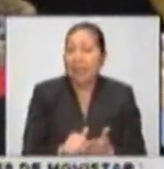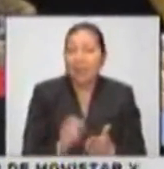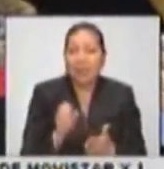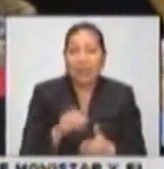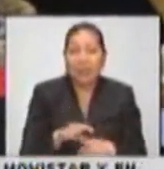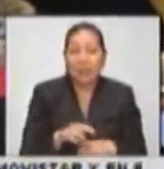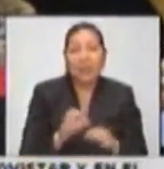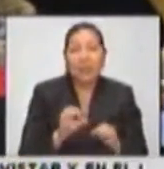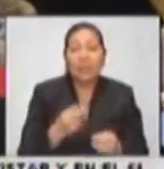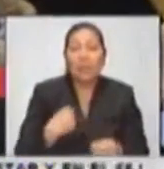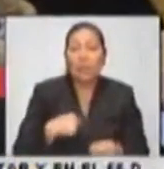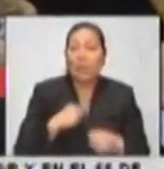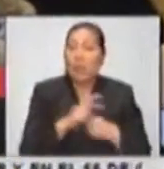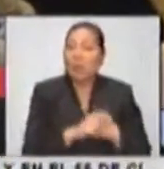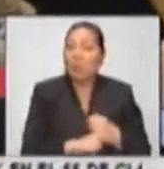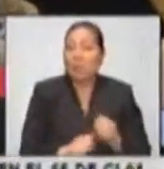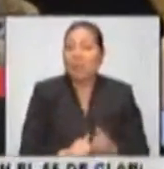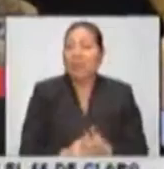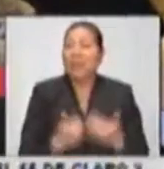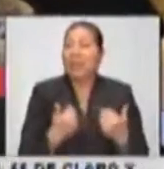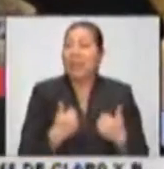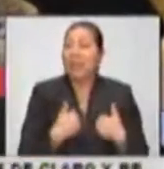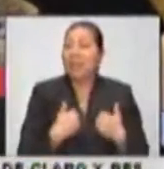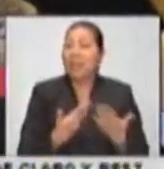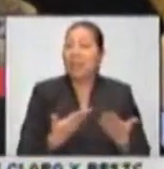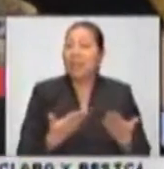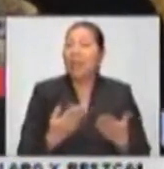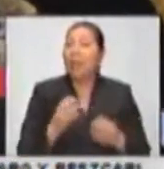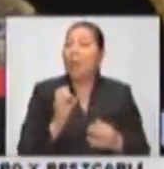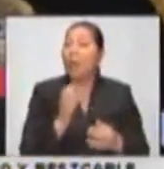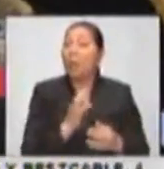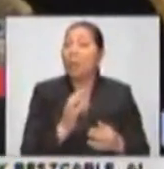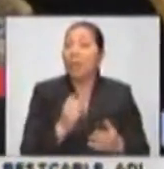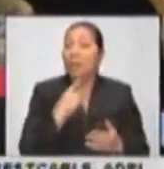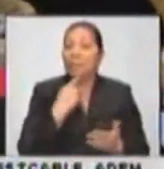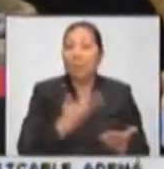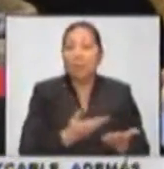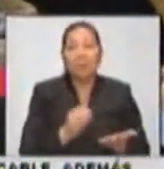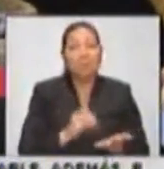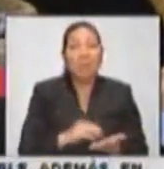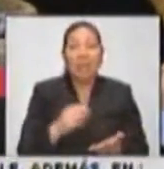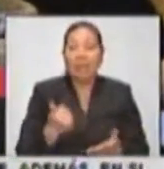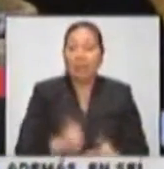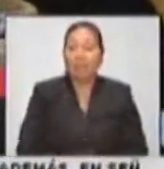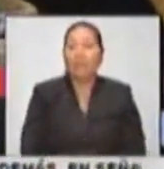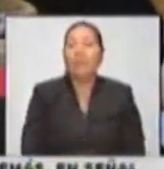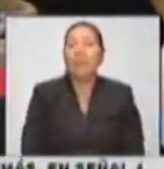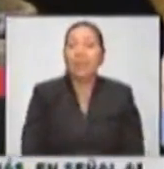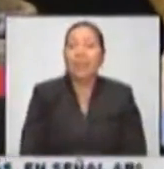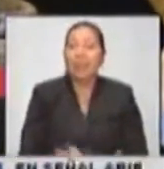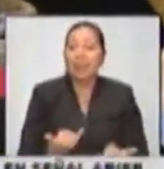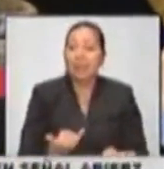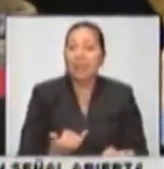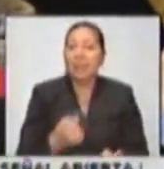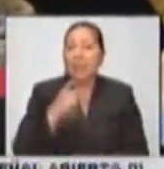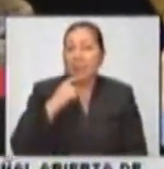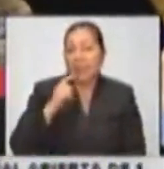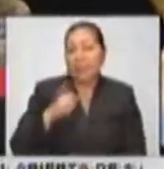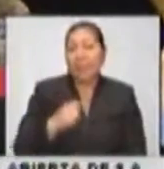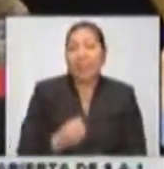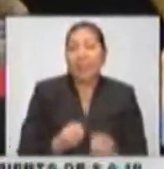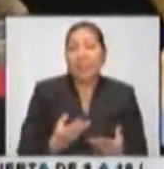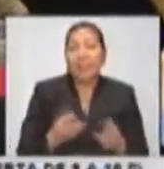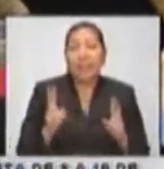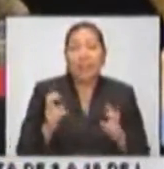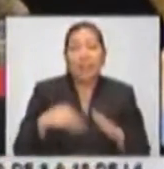consenso sobre si nuestro país tiene esos elementos o no para una invitación más rápida, ¿no es cierto? Y eso va a requerir tanto